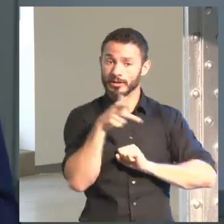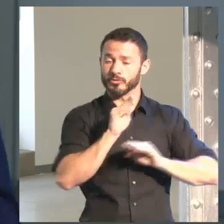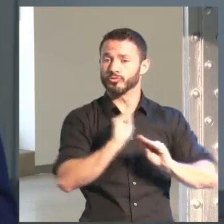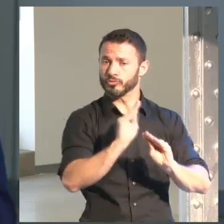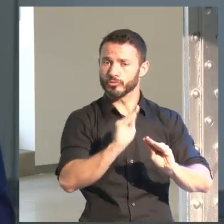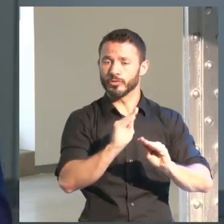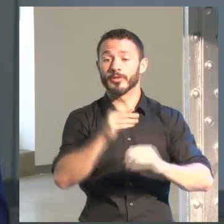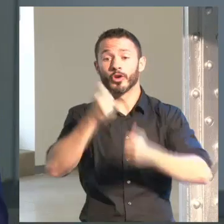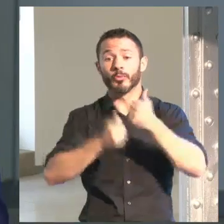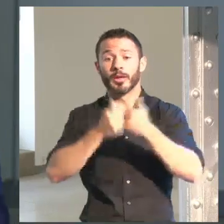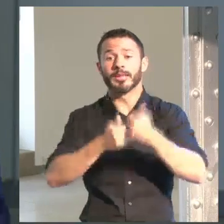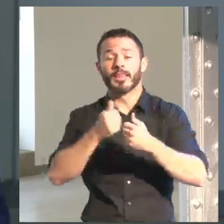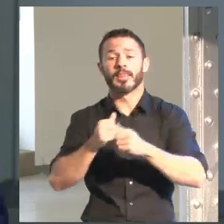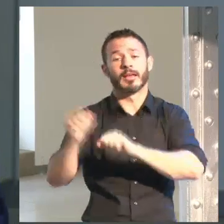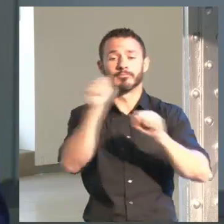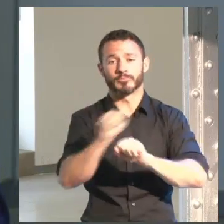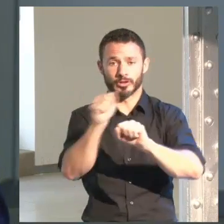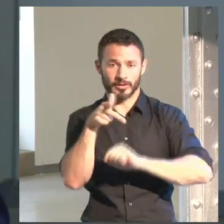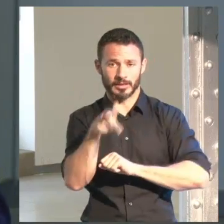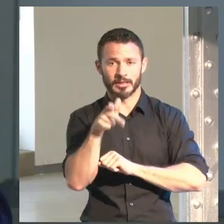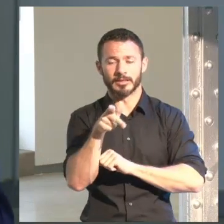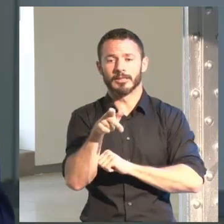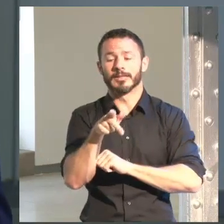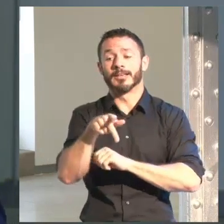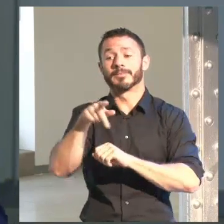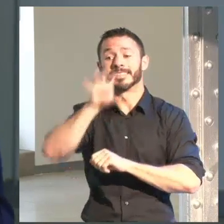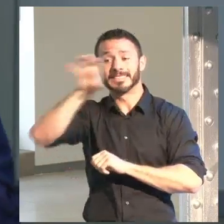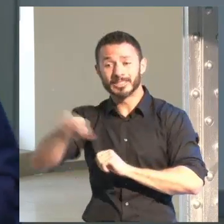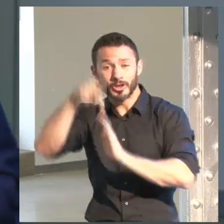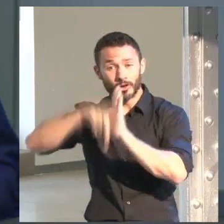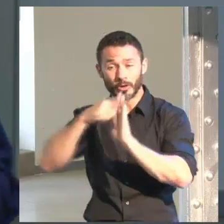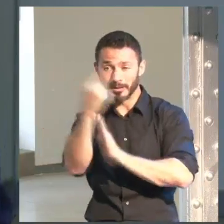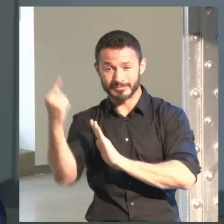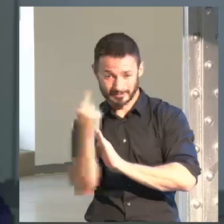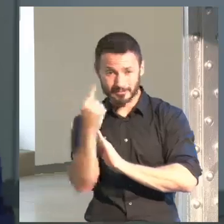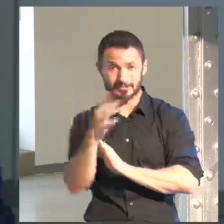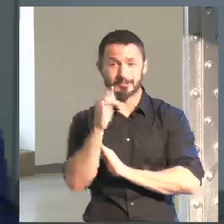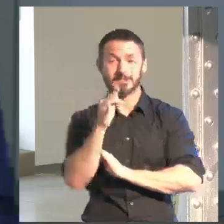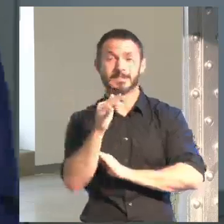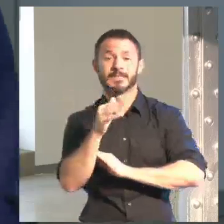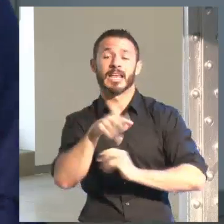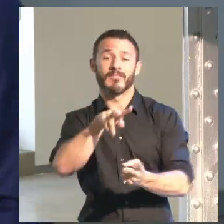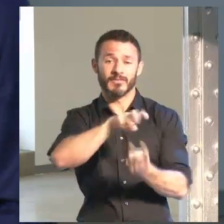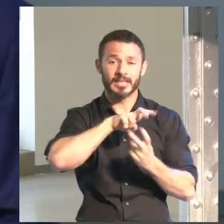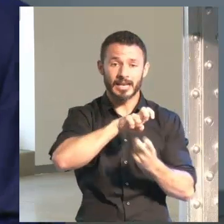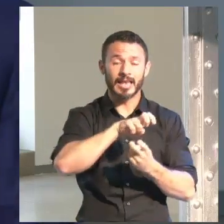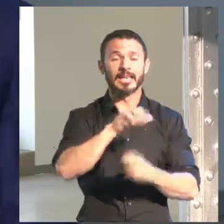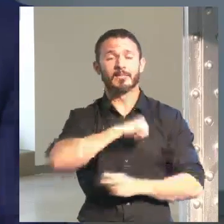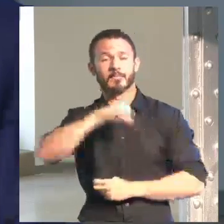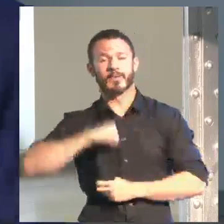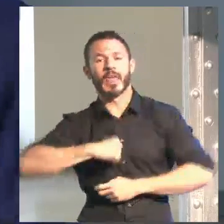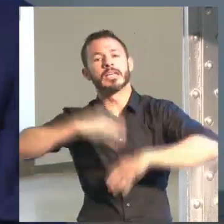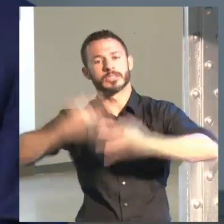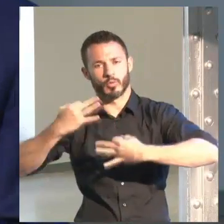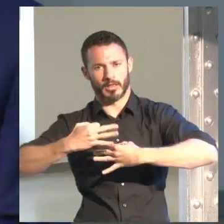competencia, el problema de la extraterritorialidad de las normas, la fiscalidad y, una vez más, la privacidad y la seguridad, que es uno de los